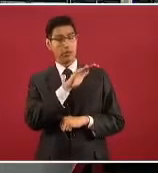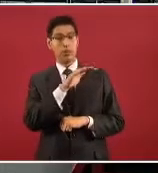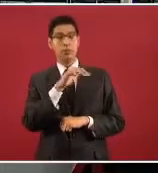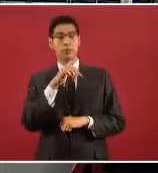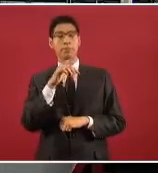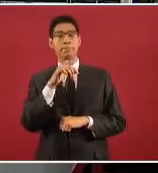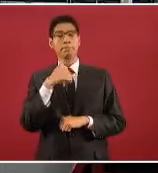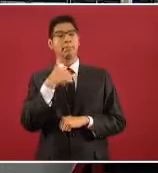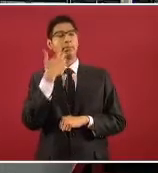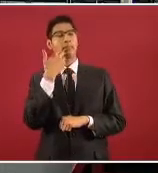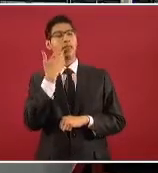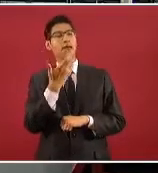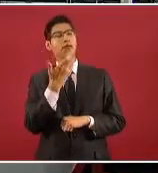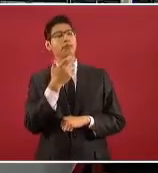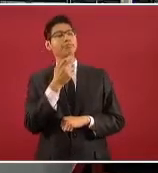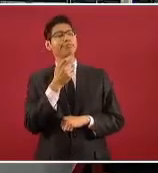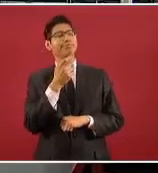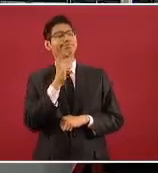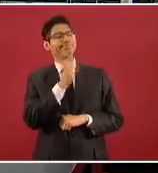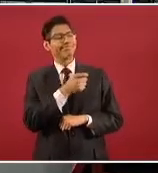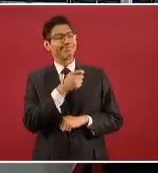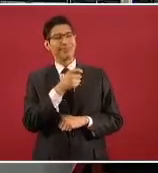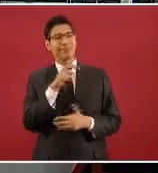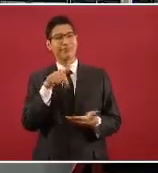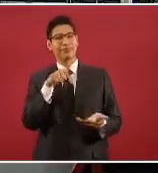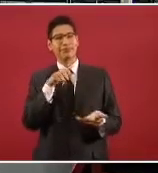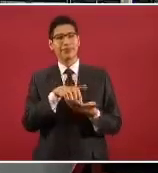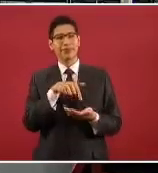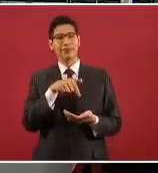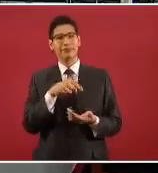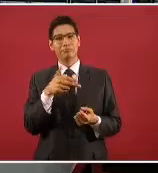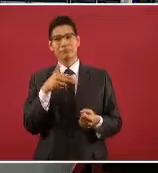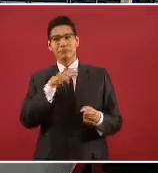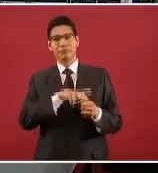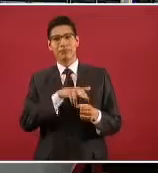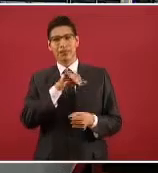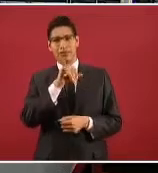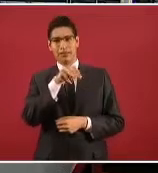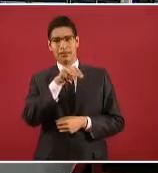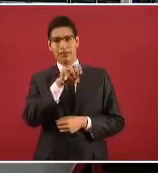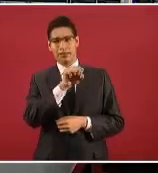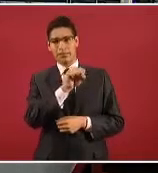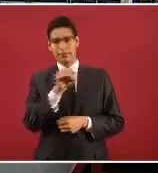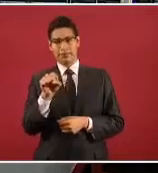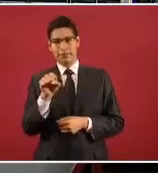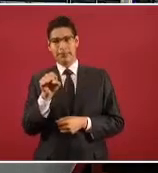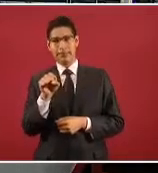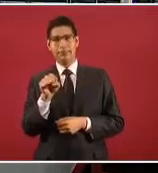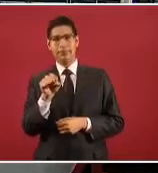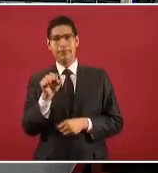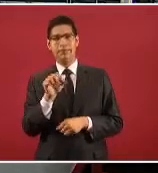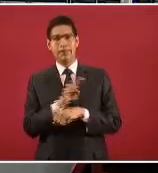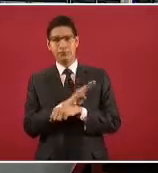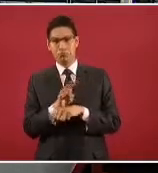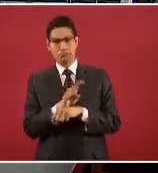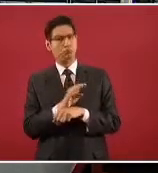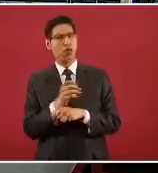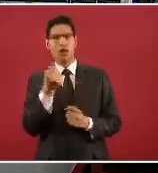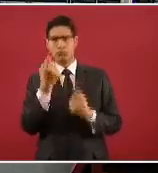Preguntarle sobre estas clínicas de IMSS Bienestar que ya van a atender a estos pacientes por COVID, es